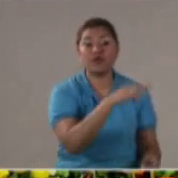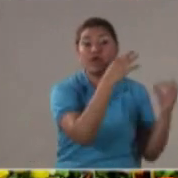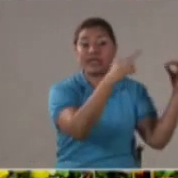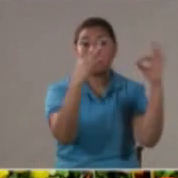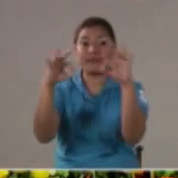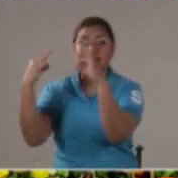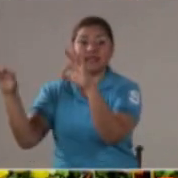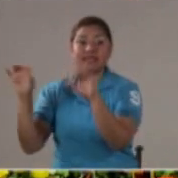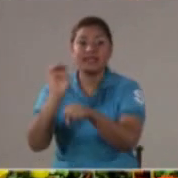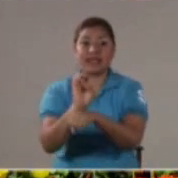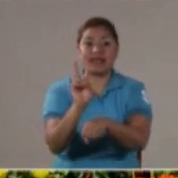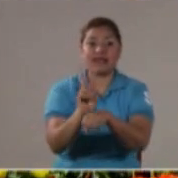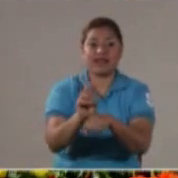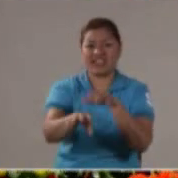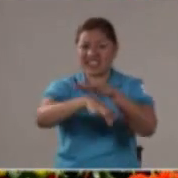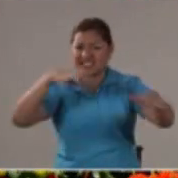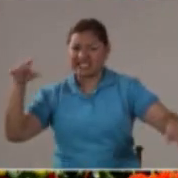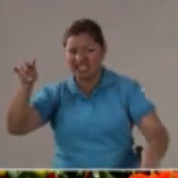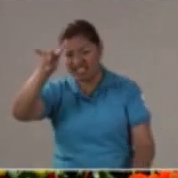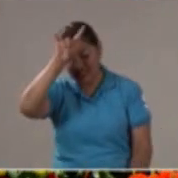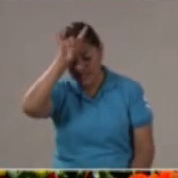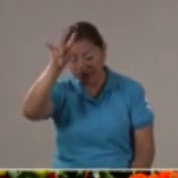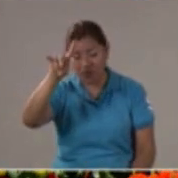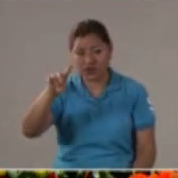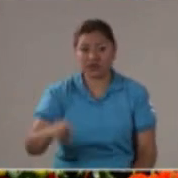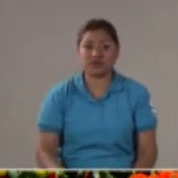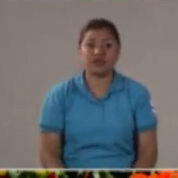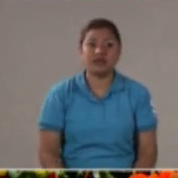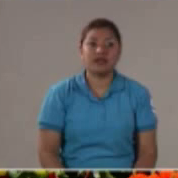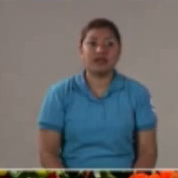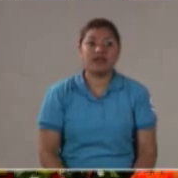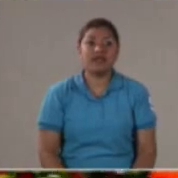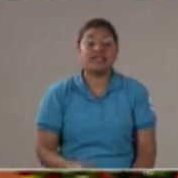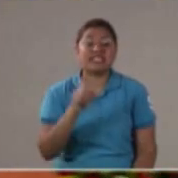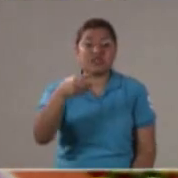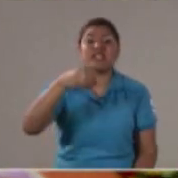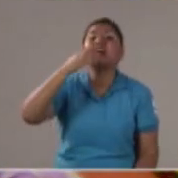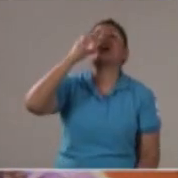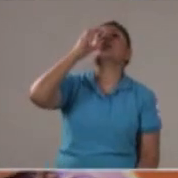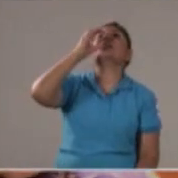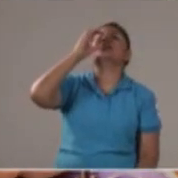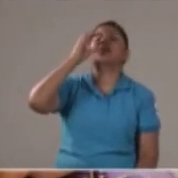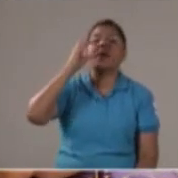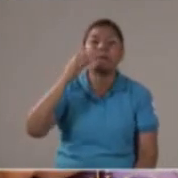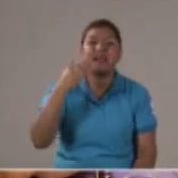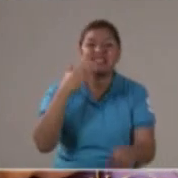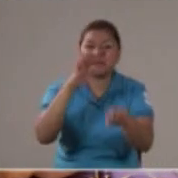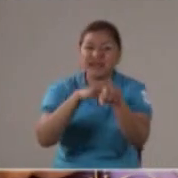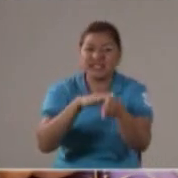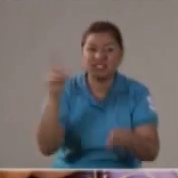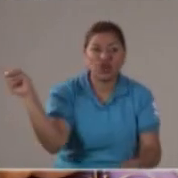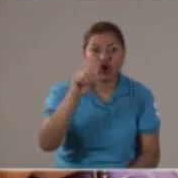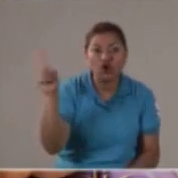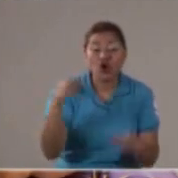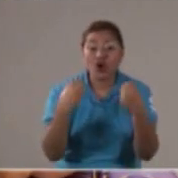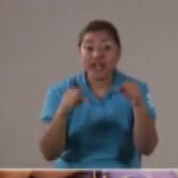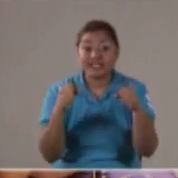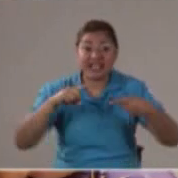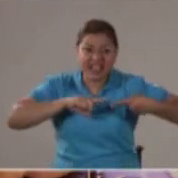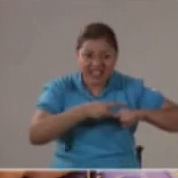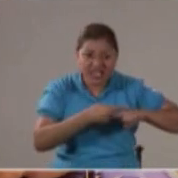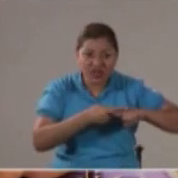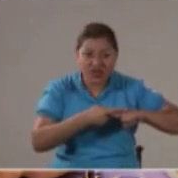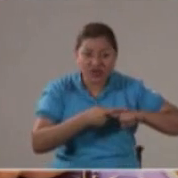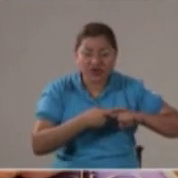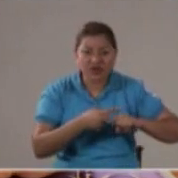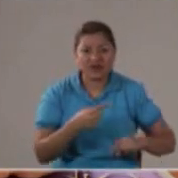evangelio, vayan, echen fuera demonios, y si les dan algún brebaje de maldición no les hará daño. Dígame si eso no es